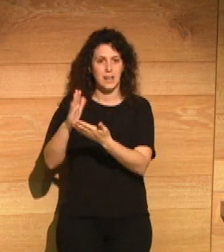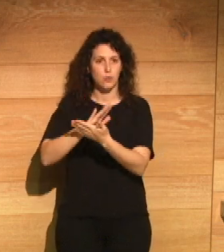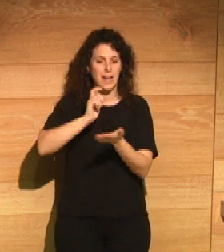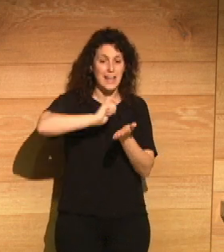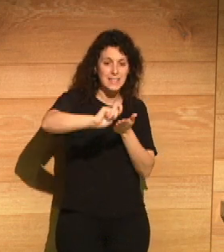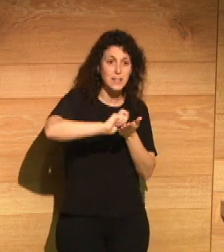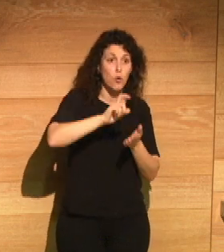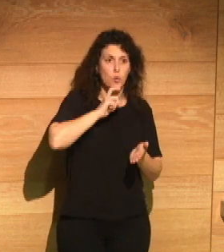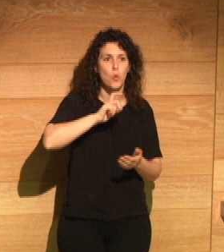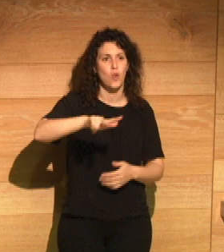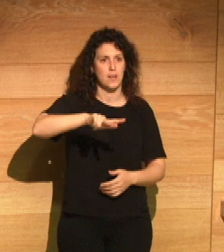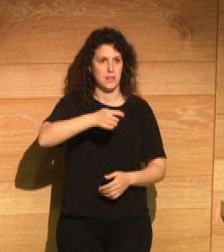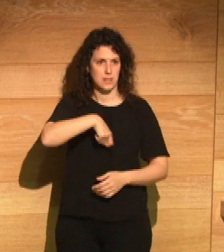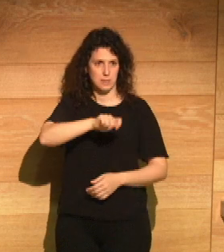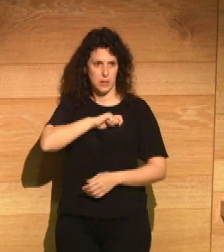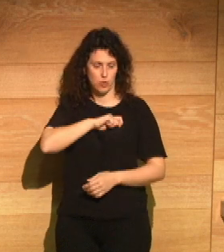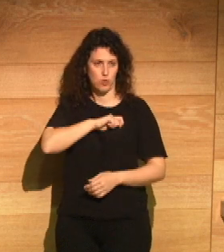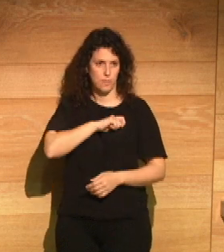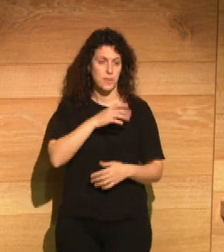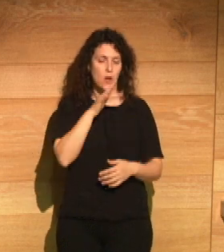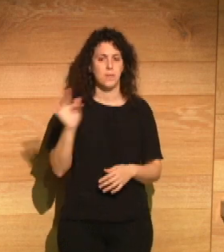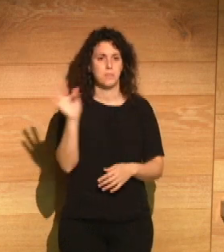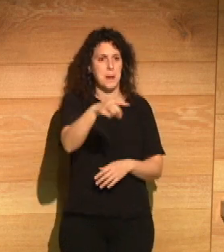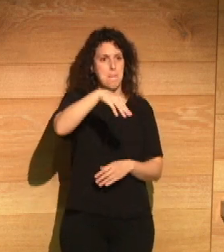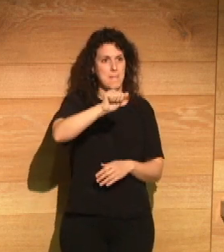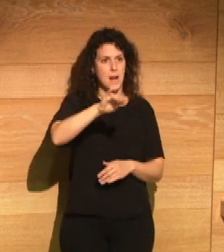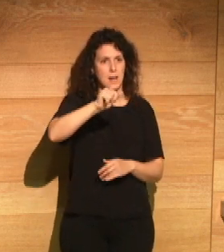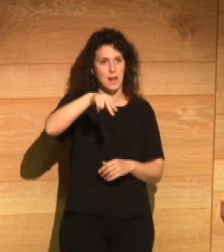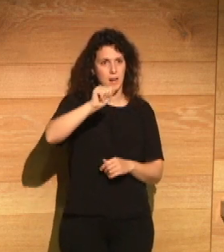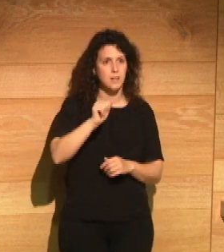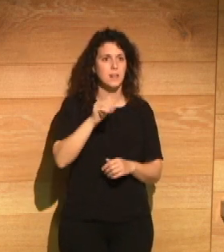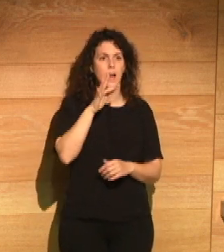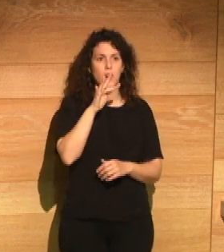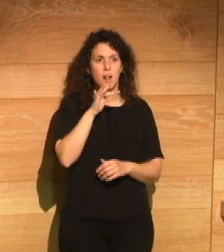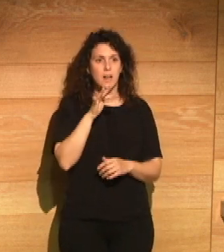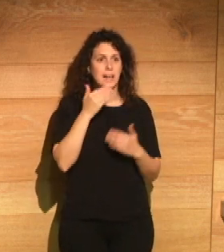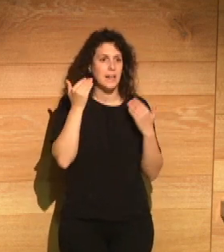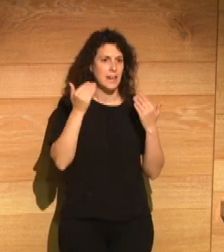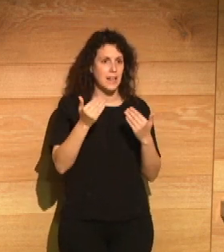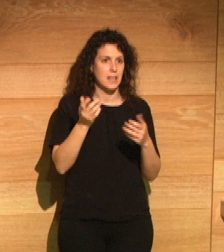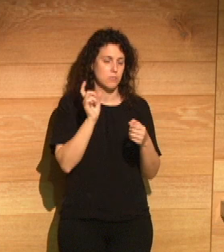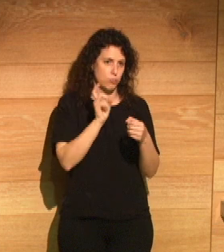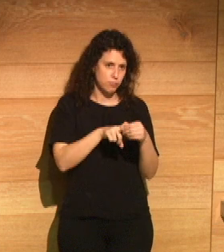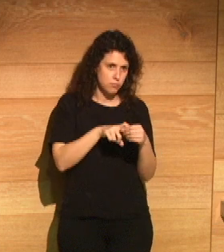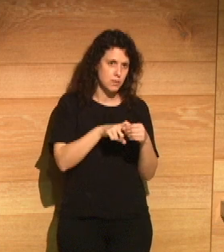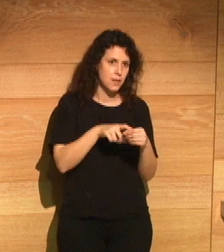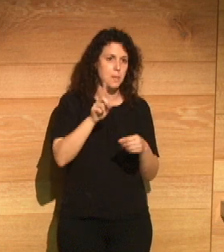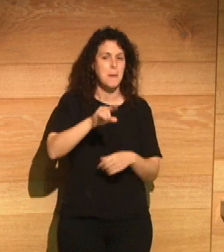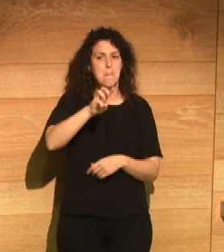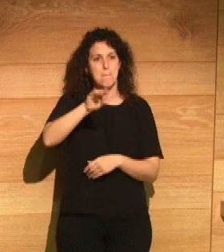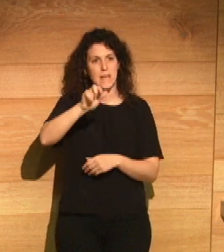escrita en español. Así que, Mariana, te doy la palabra y de nuevo te agradezco enormemente estar aquí. Y a